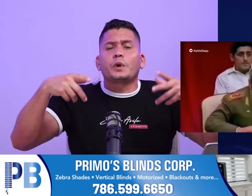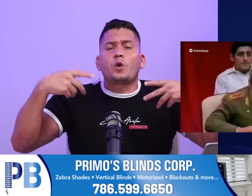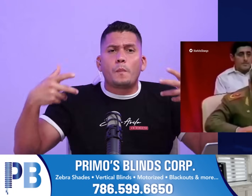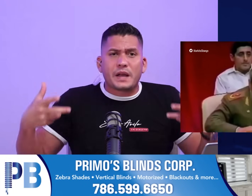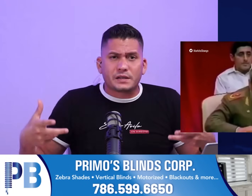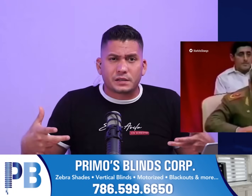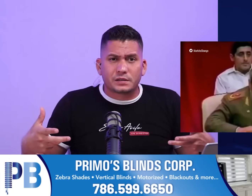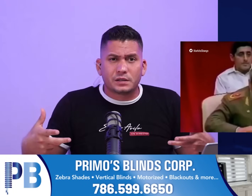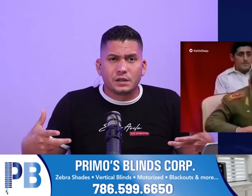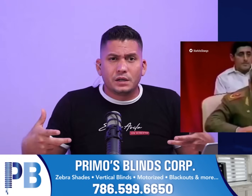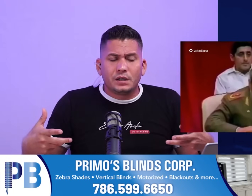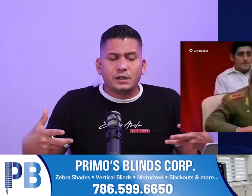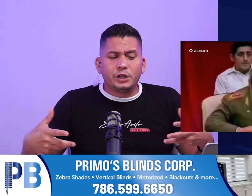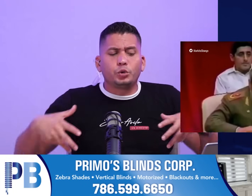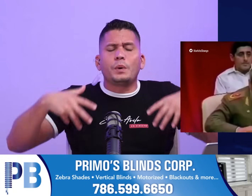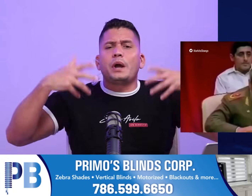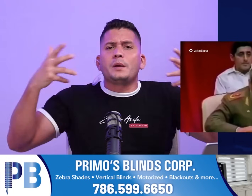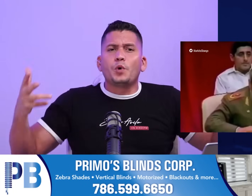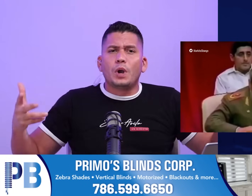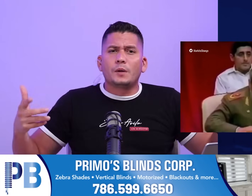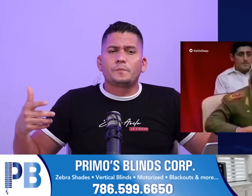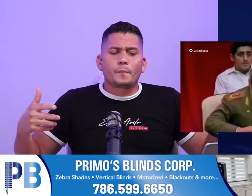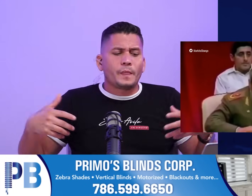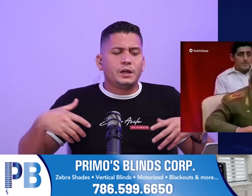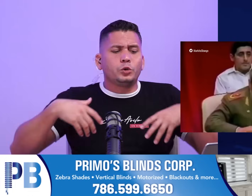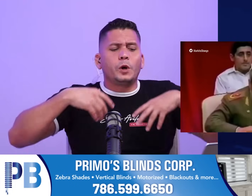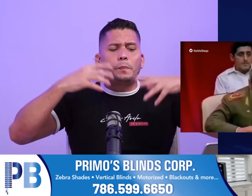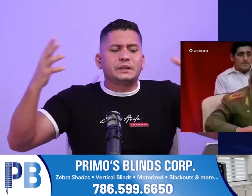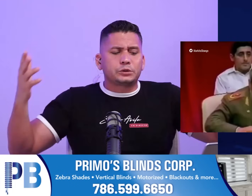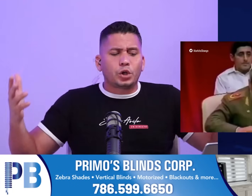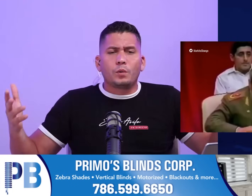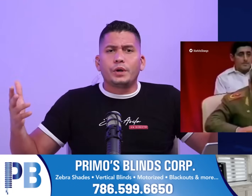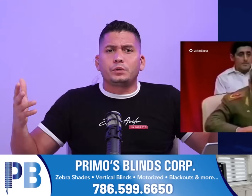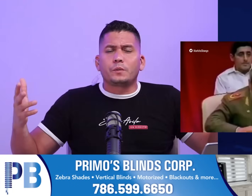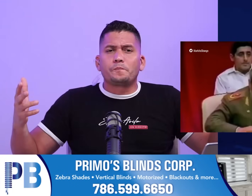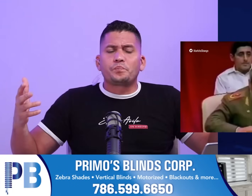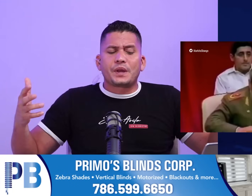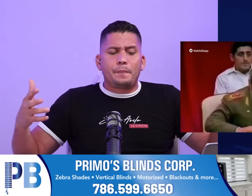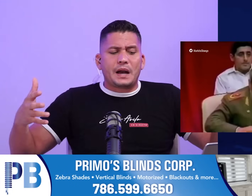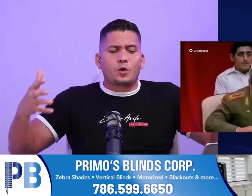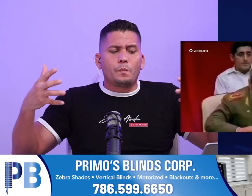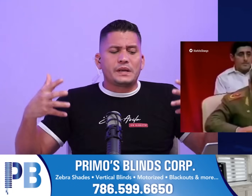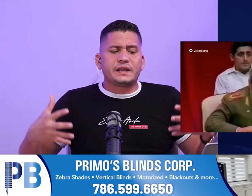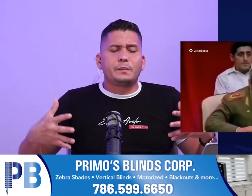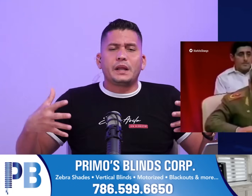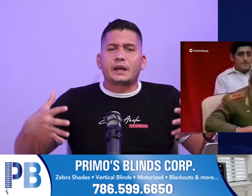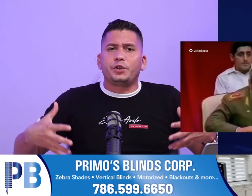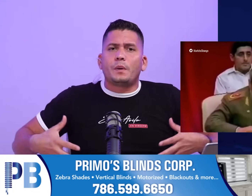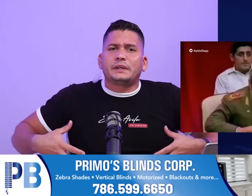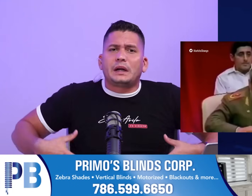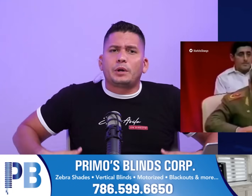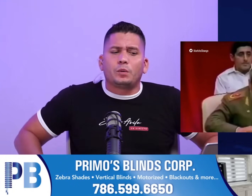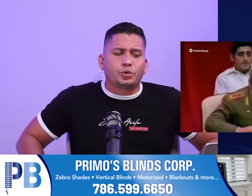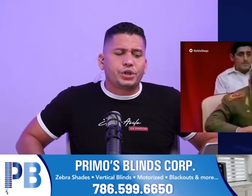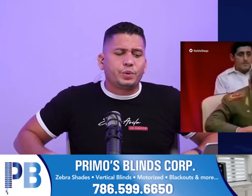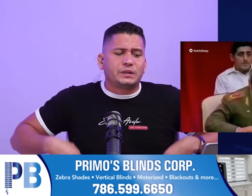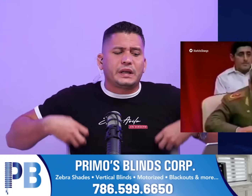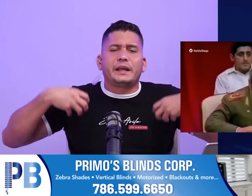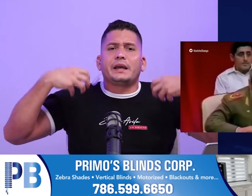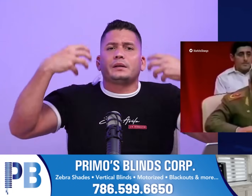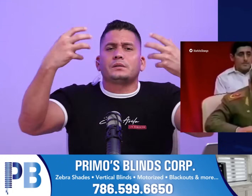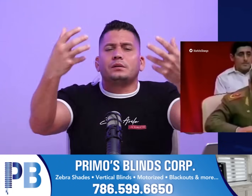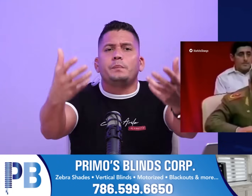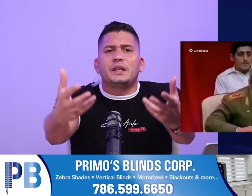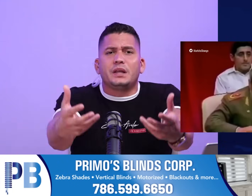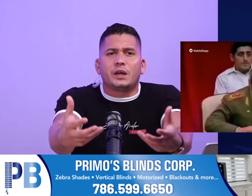si tú me convences y tú me manipulas y tú me lo pintas todo bonito para convencerme de que yo me meta la mano al bolsillo y te